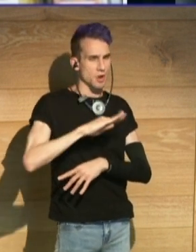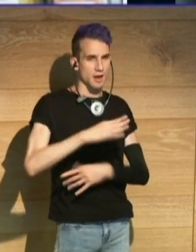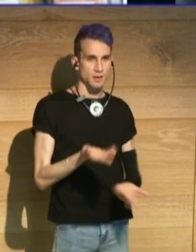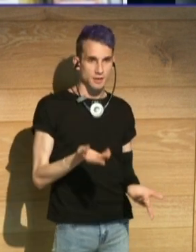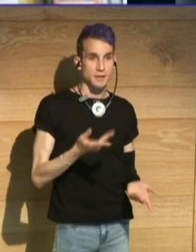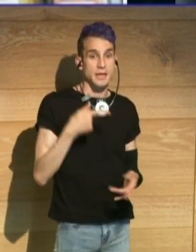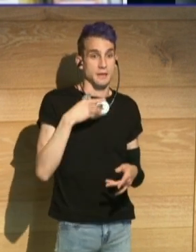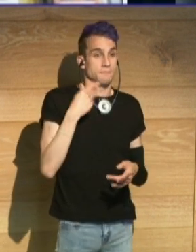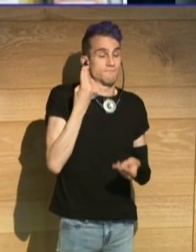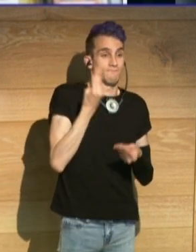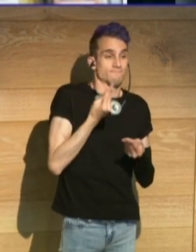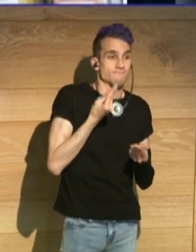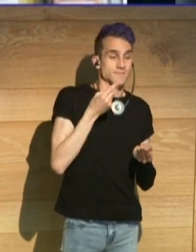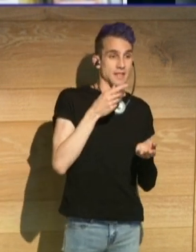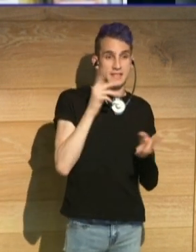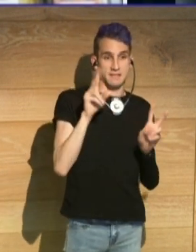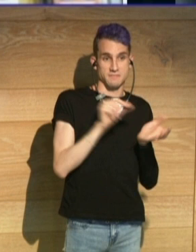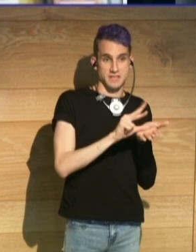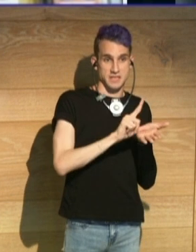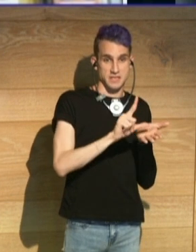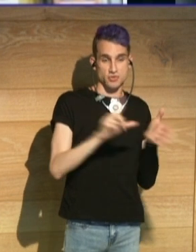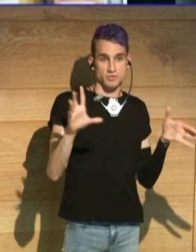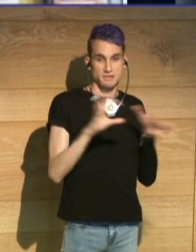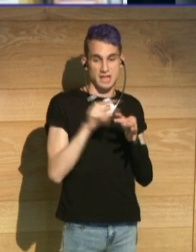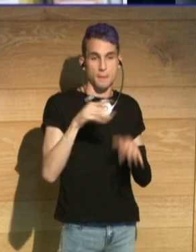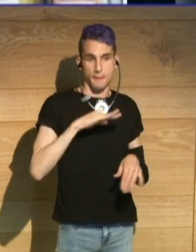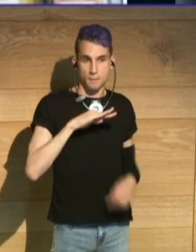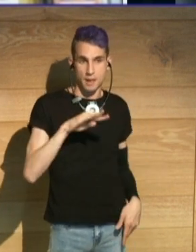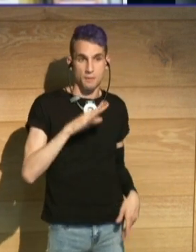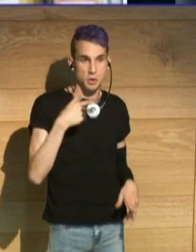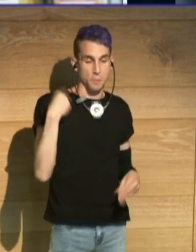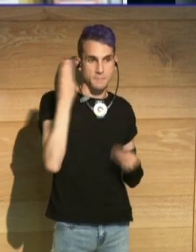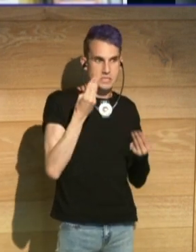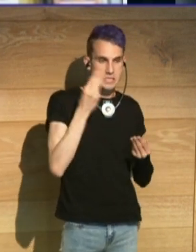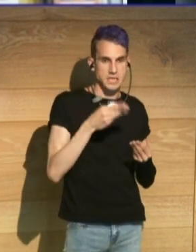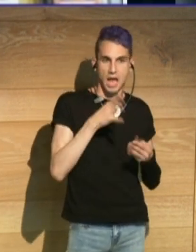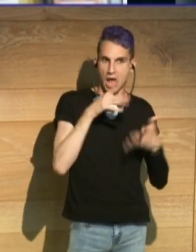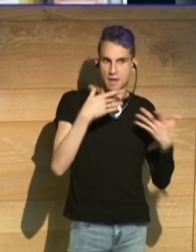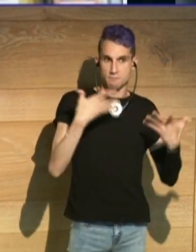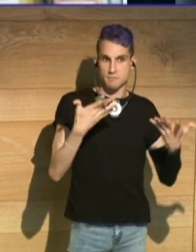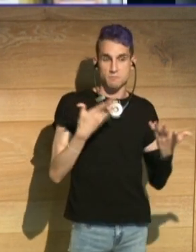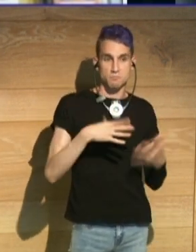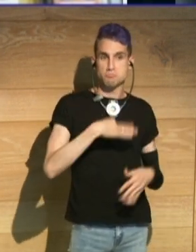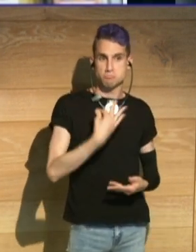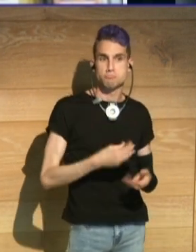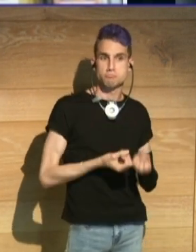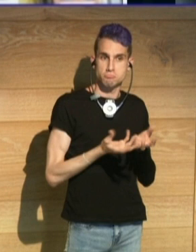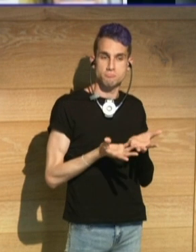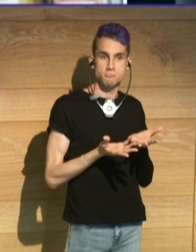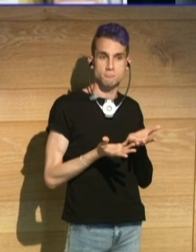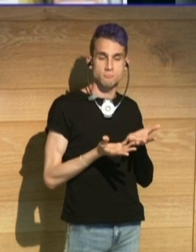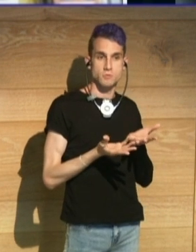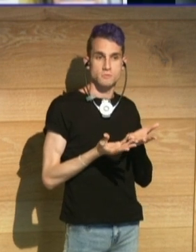Y yo pues pensé que había llegado el momento de utilizar este gesto, es decir, de